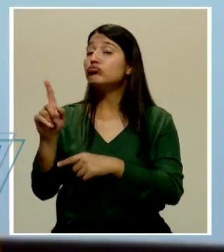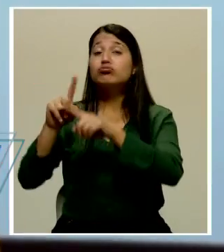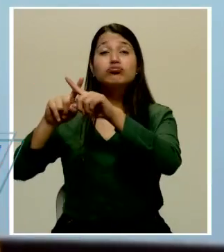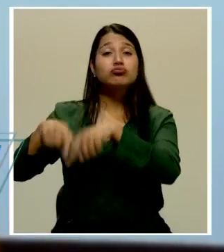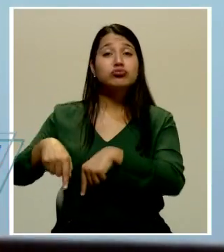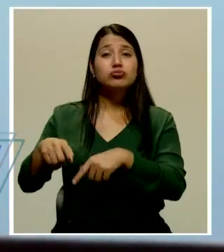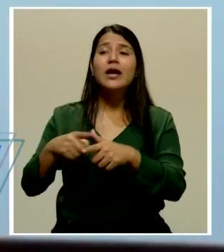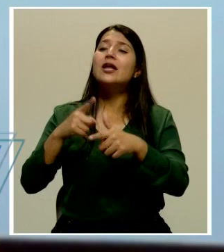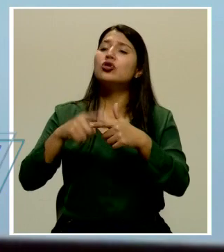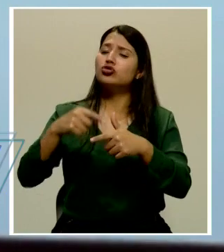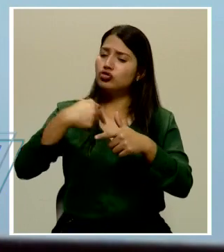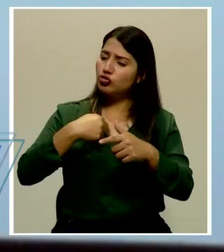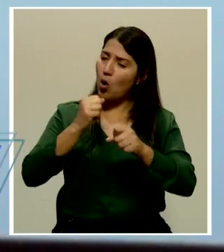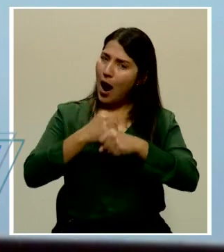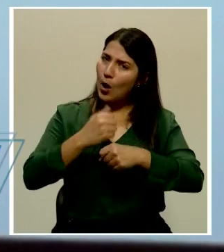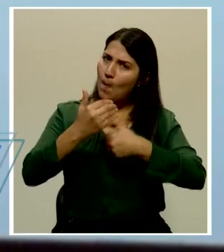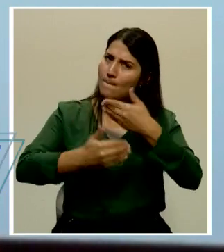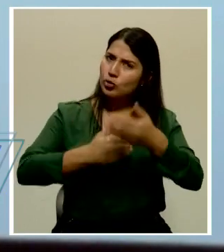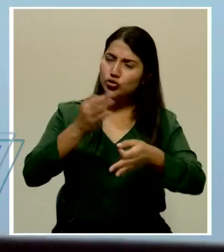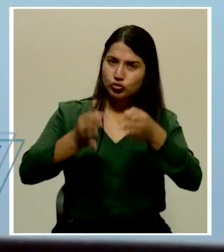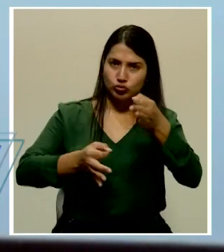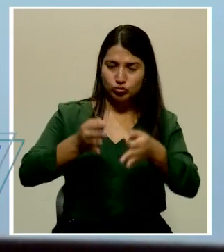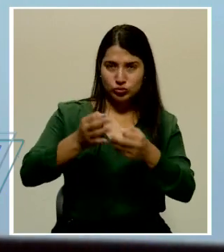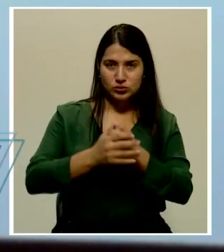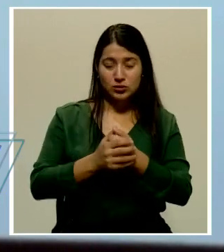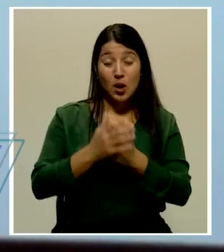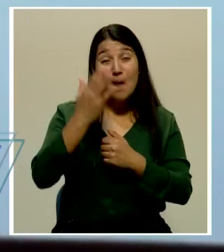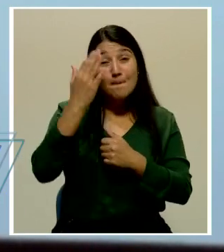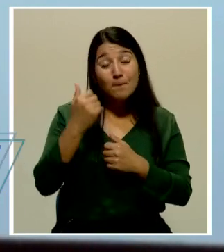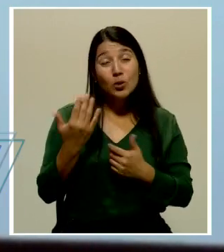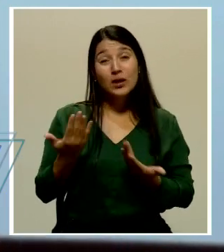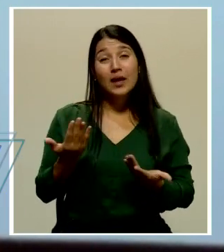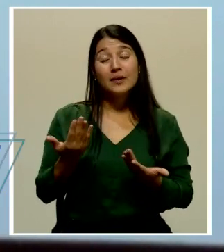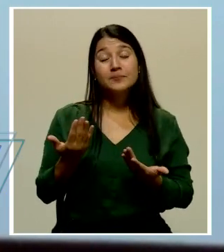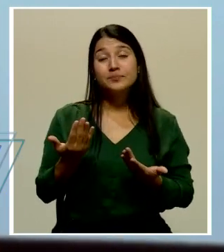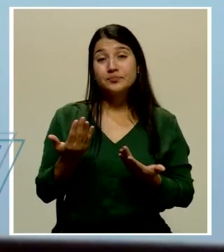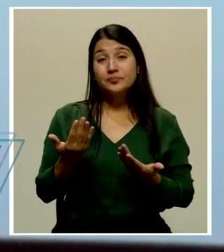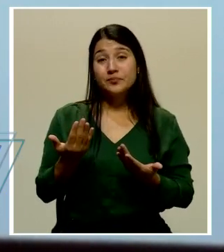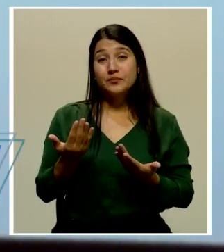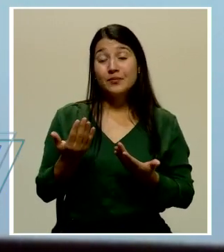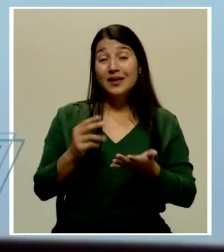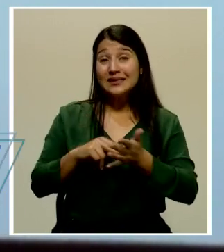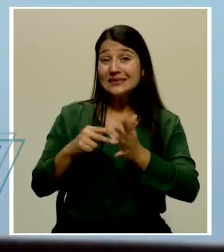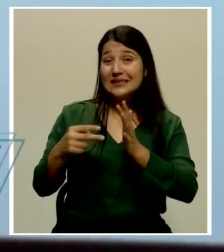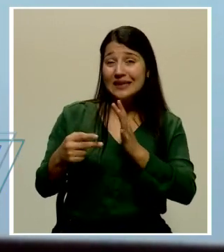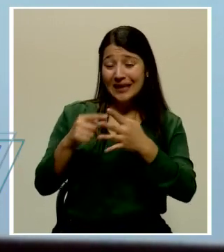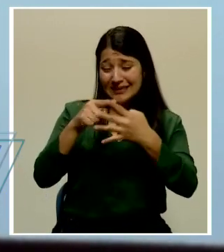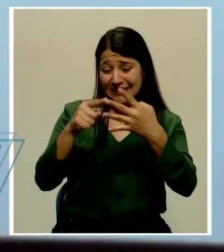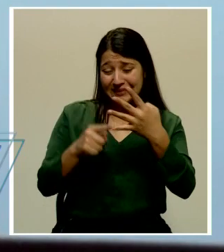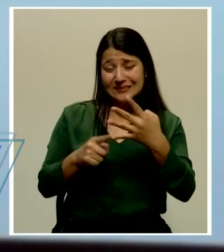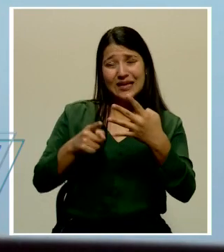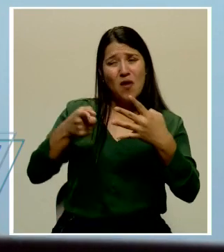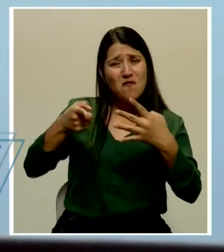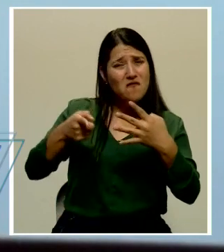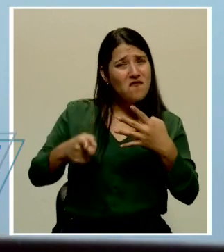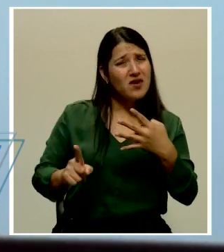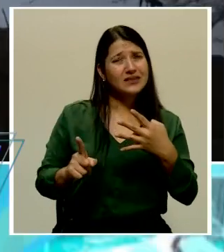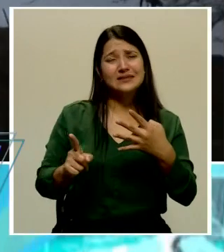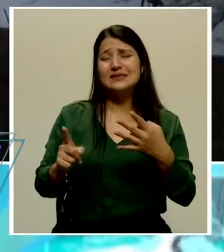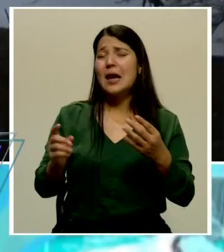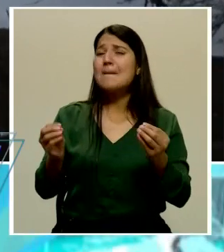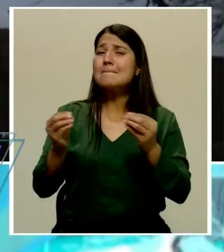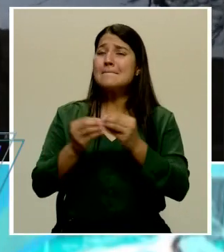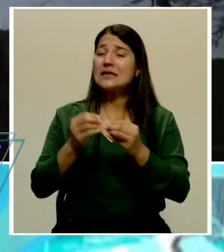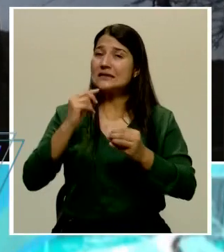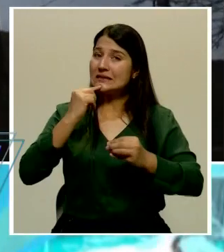crímenes más atroces, porque la sola denominación implica que son las ofensas más graves que se pueden